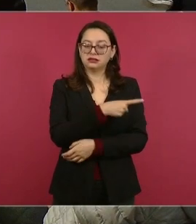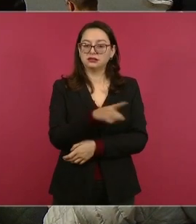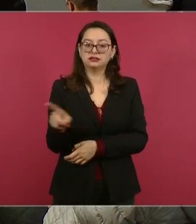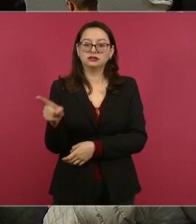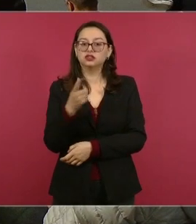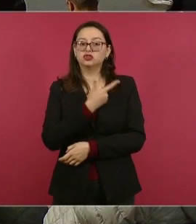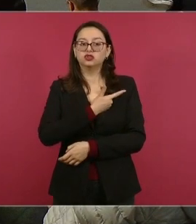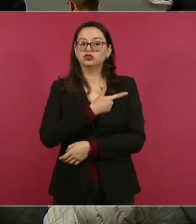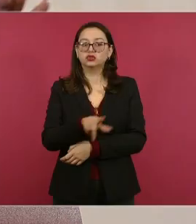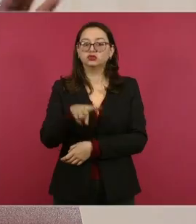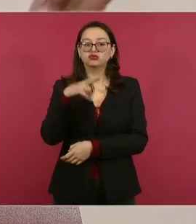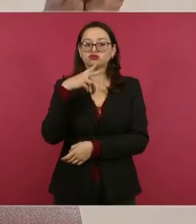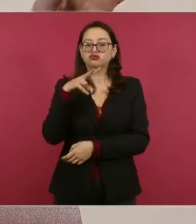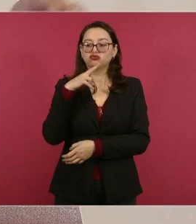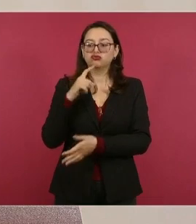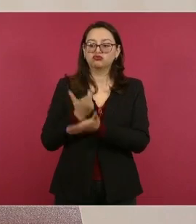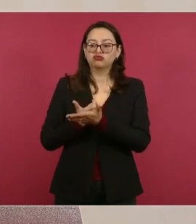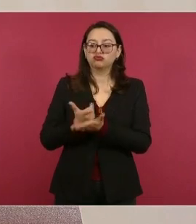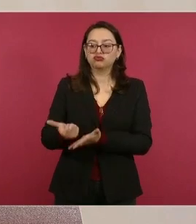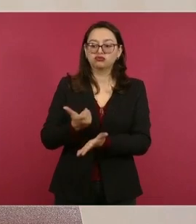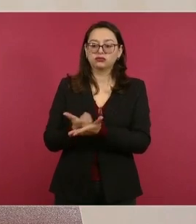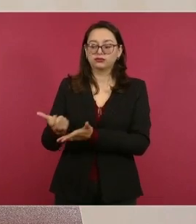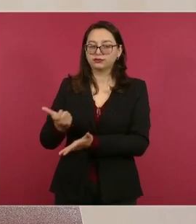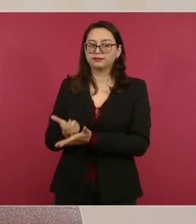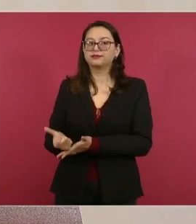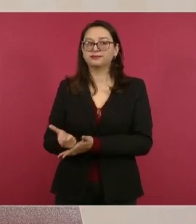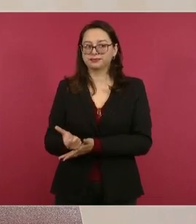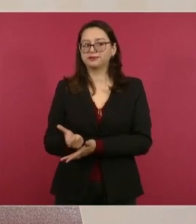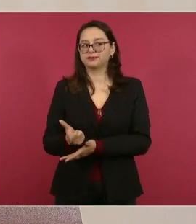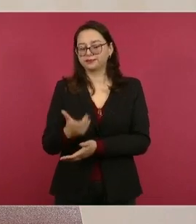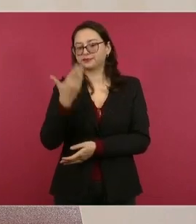Pero ojalá y ya, eso ya,